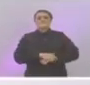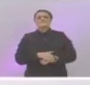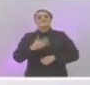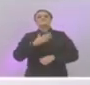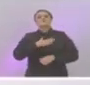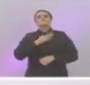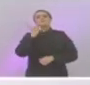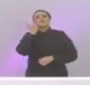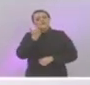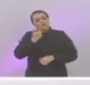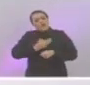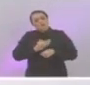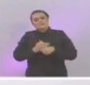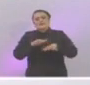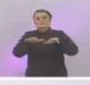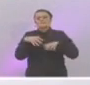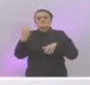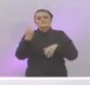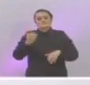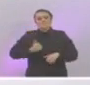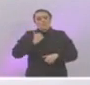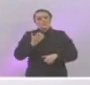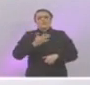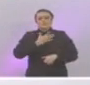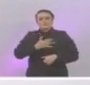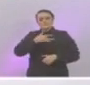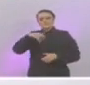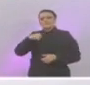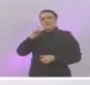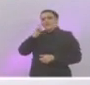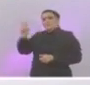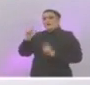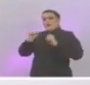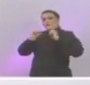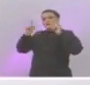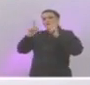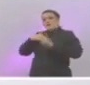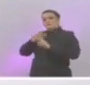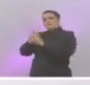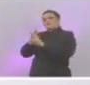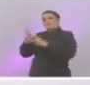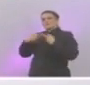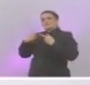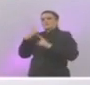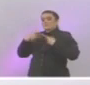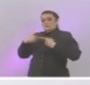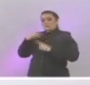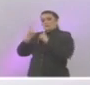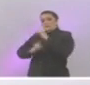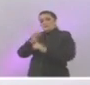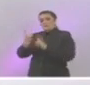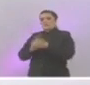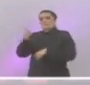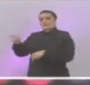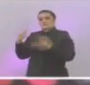Quiero aprovechar este evento para transmitir el efecto y la admiración de los potosinos a los deportistas que nos